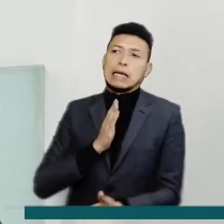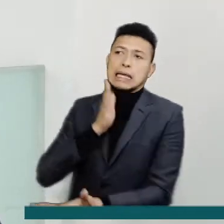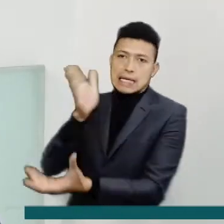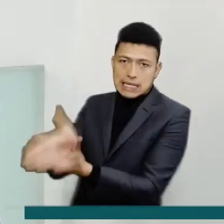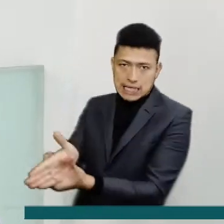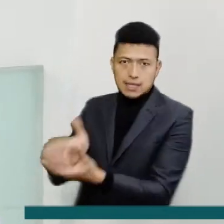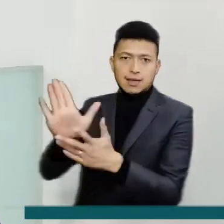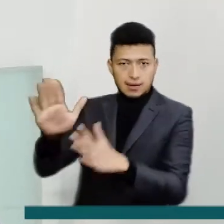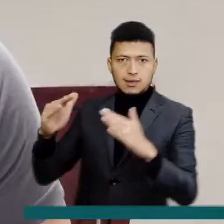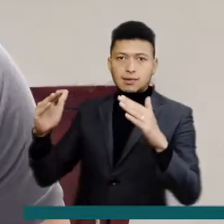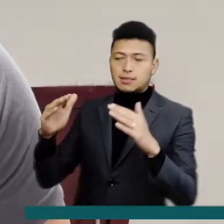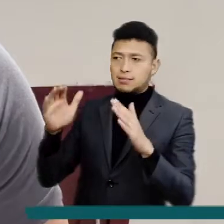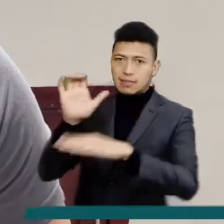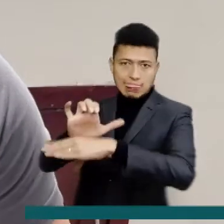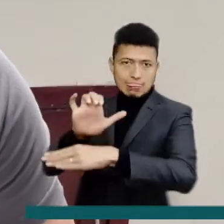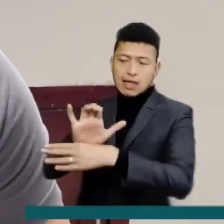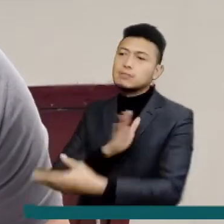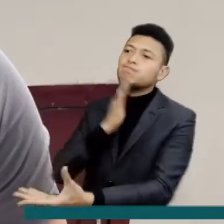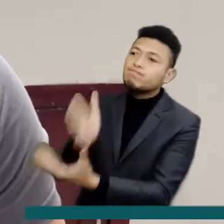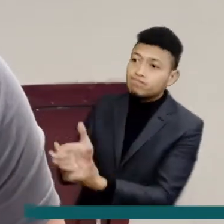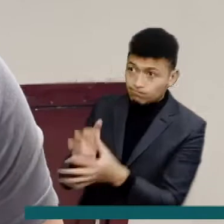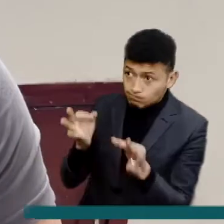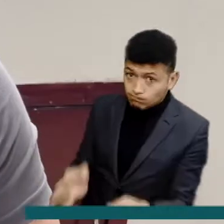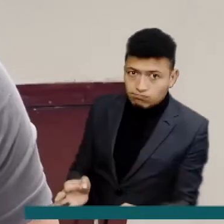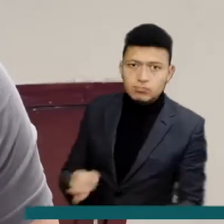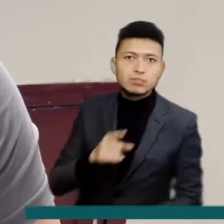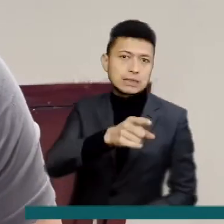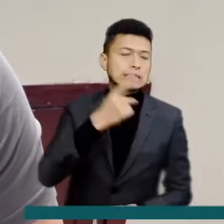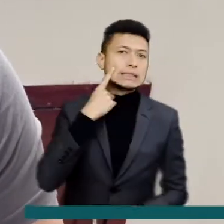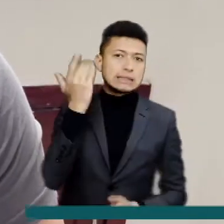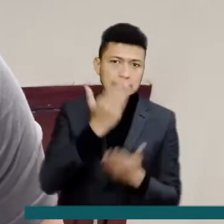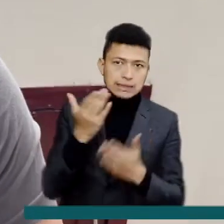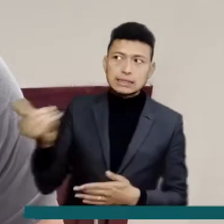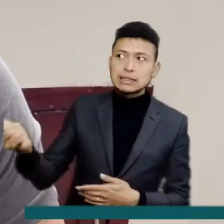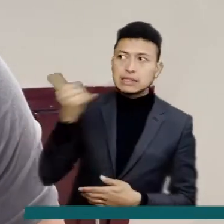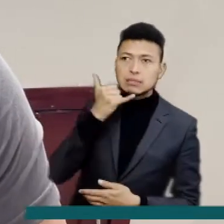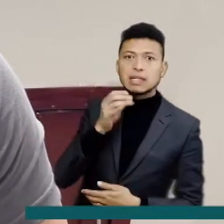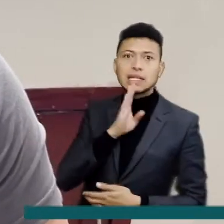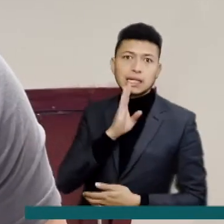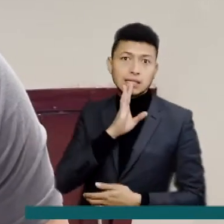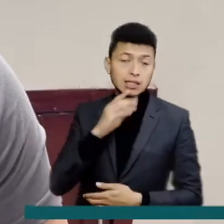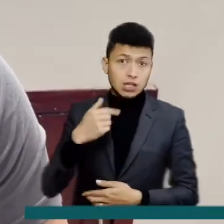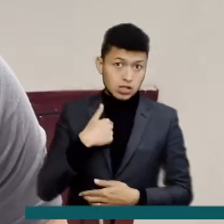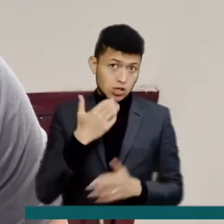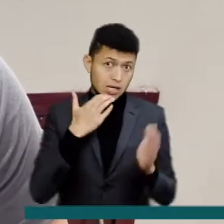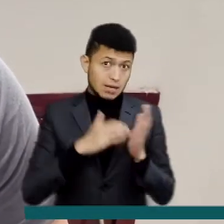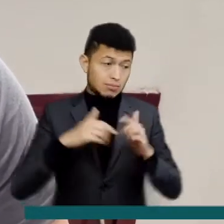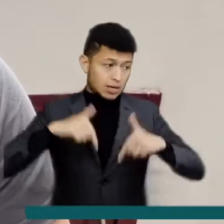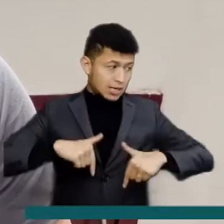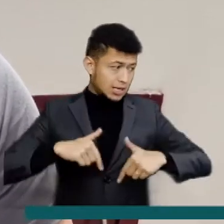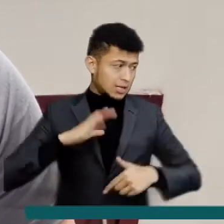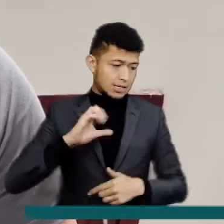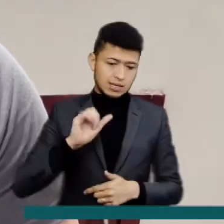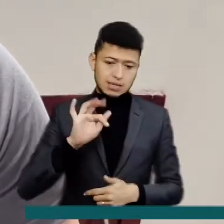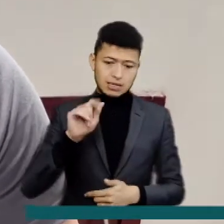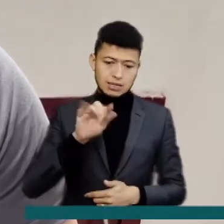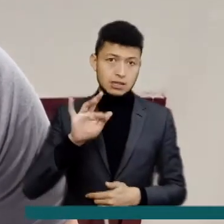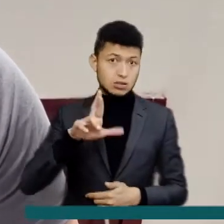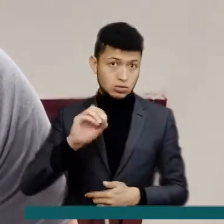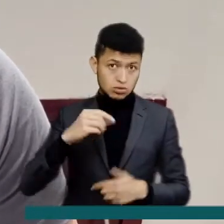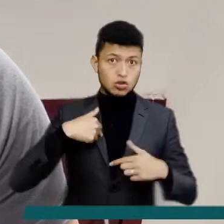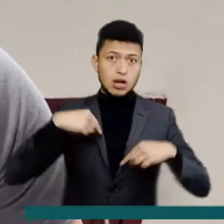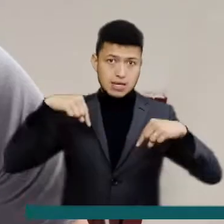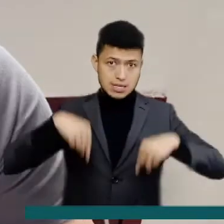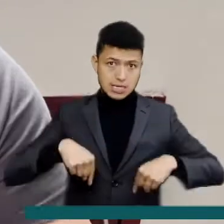y corroboren esta información. Verifiquemos realmente quién nos está llamando. En este caso, pues yo me encuentro aquí en Catastro, ¿sí?